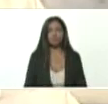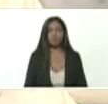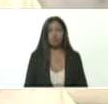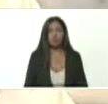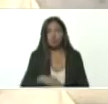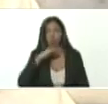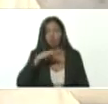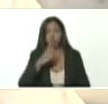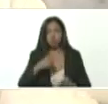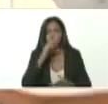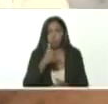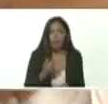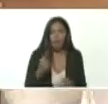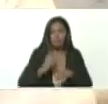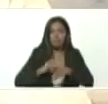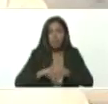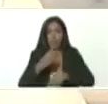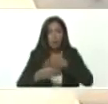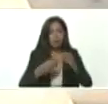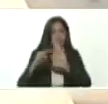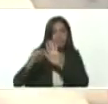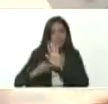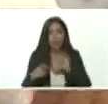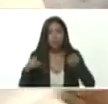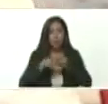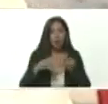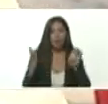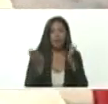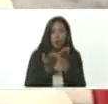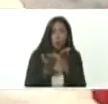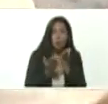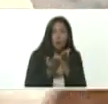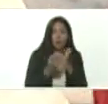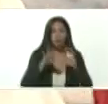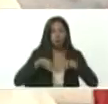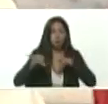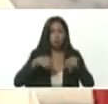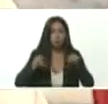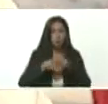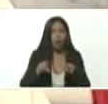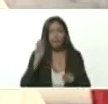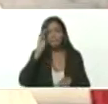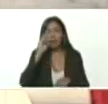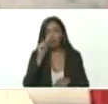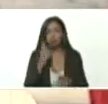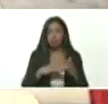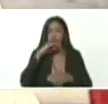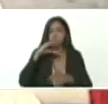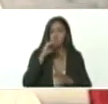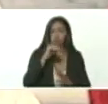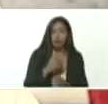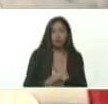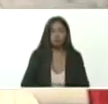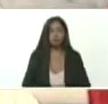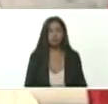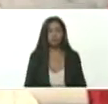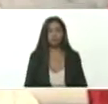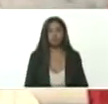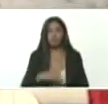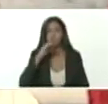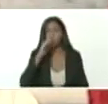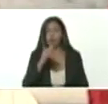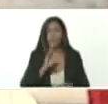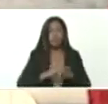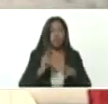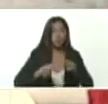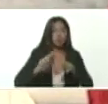mucho tiempo necesariamente tener las mismas escuelas, las mismas computadoras, los mismos maestros, no es suficiente. No es suficiente porque si un